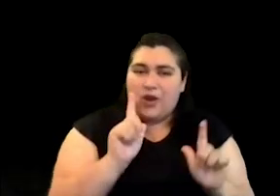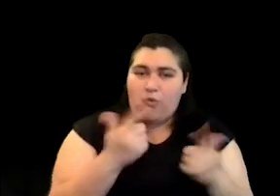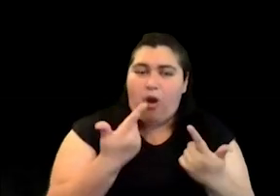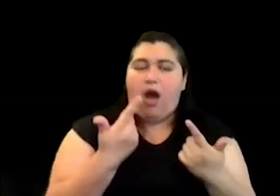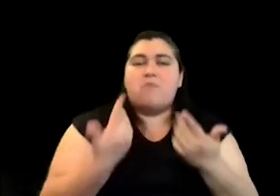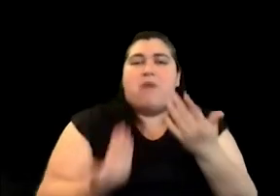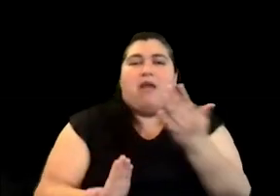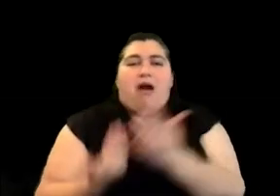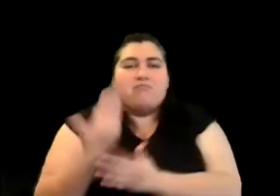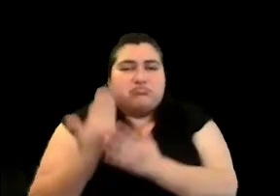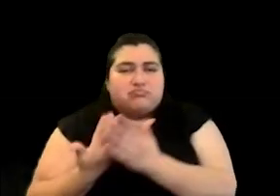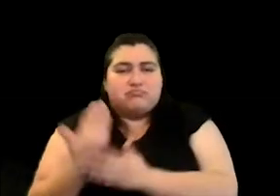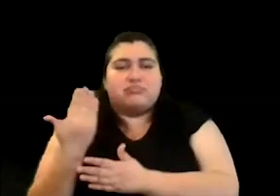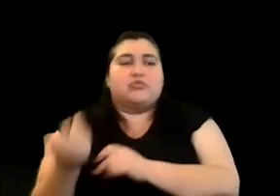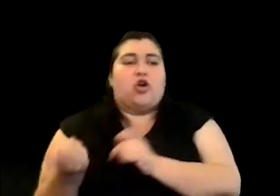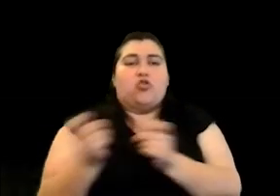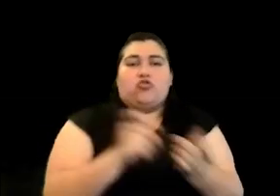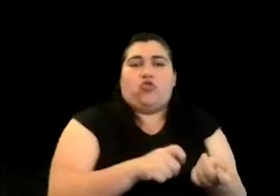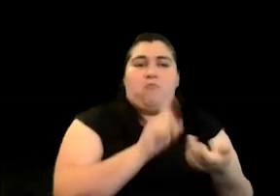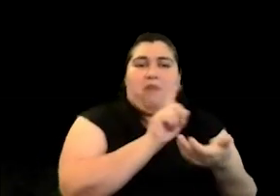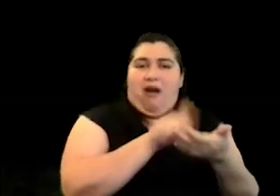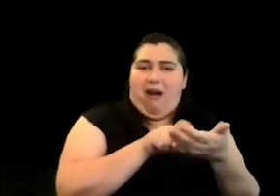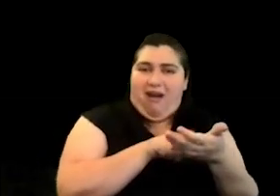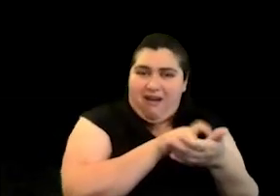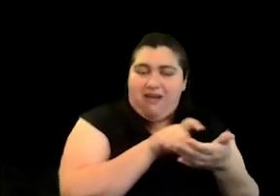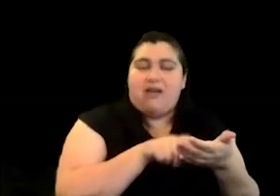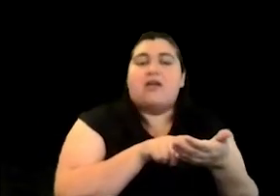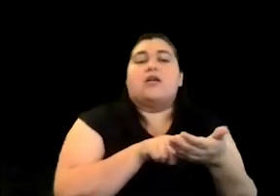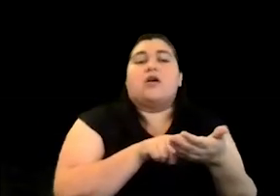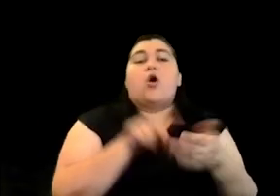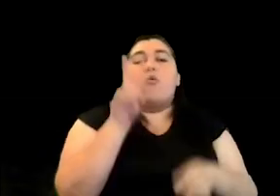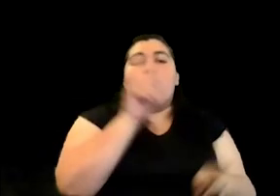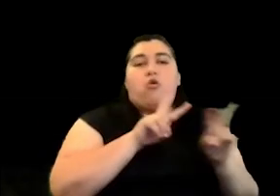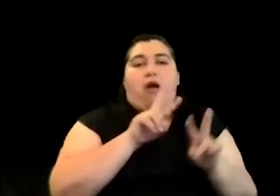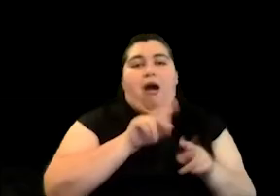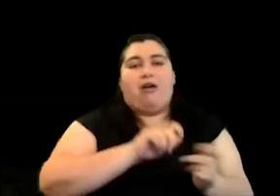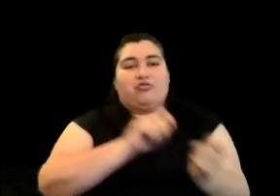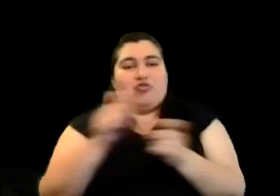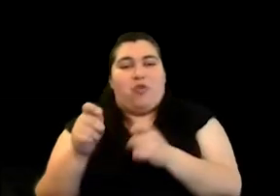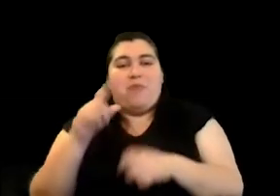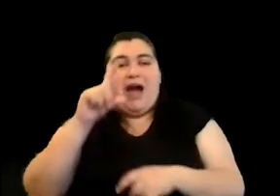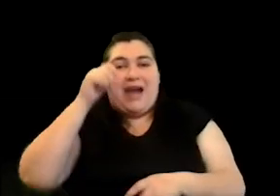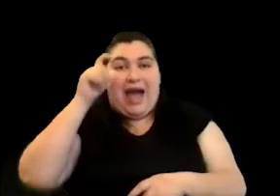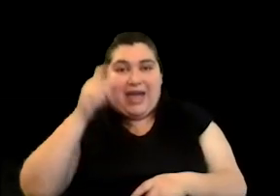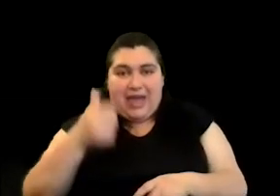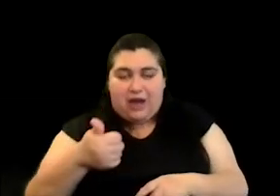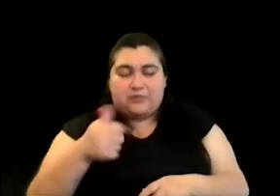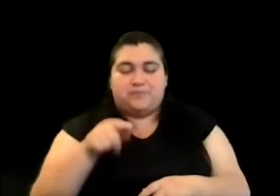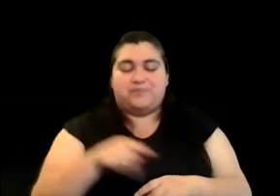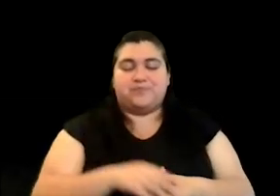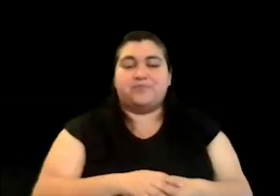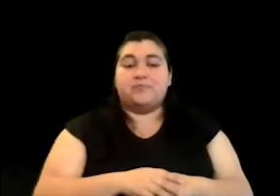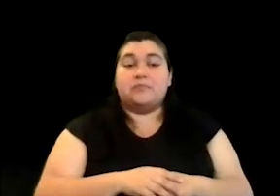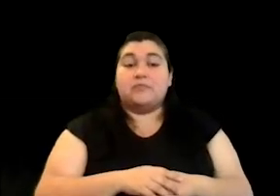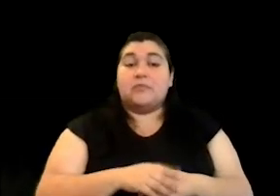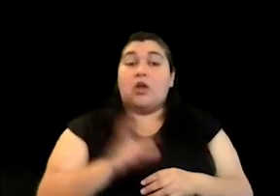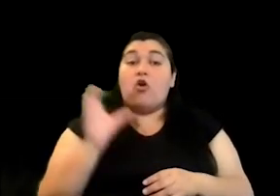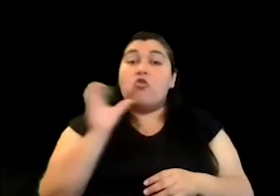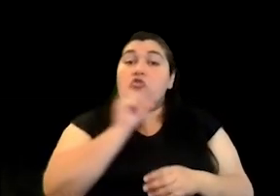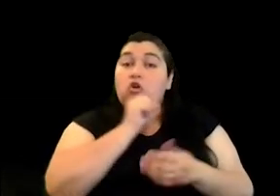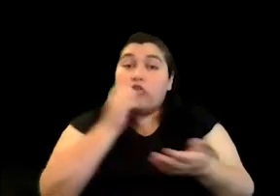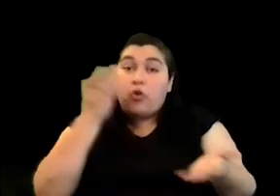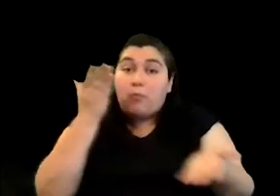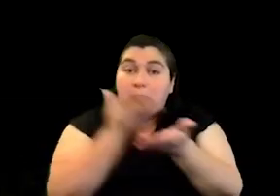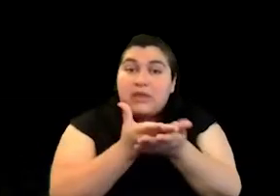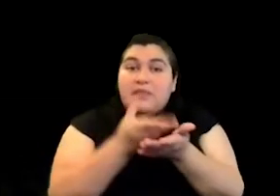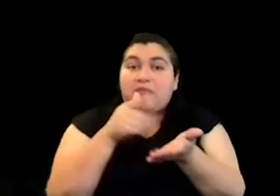y sí usar un dispositivo, usarán el CAEA. Por lo tanto, la solicitud de este código se